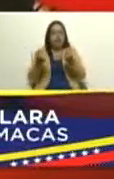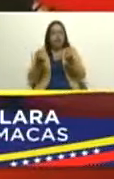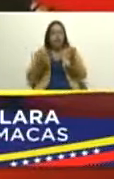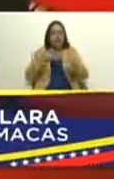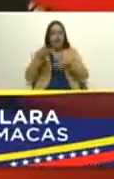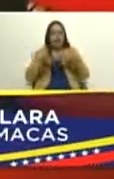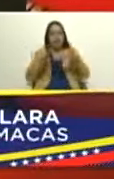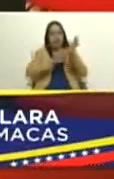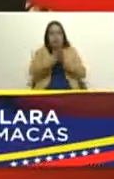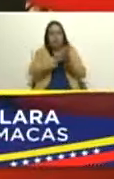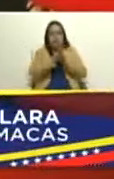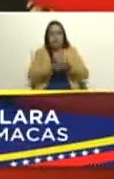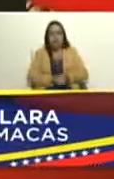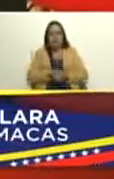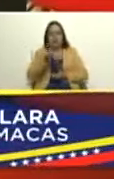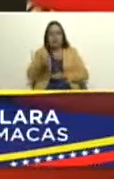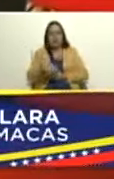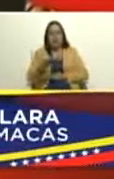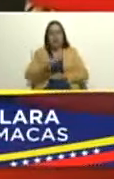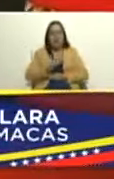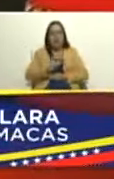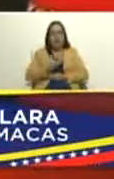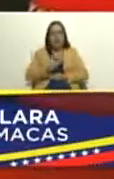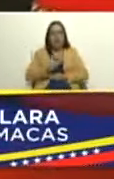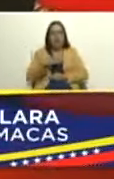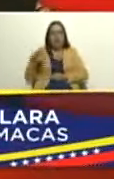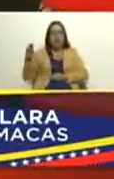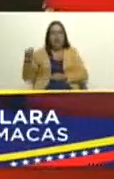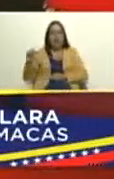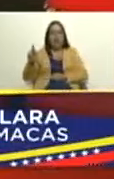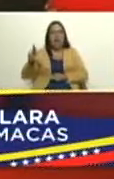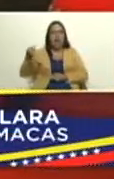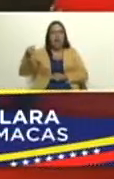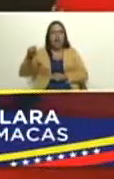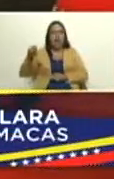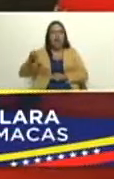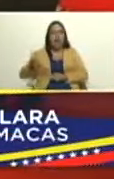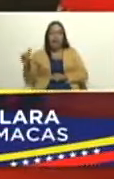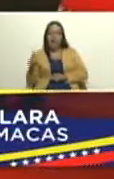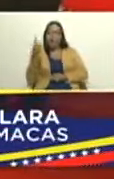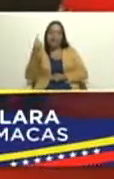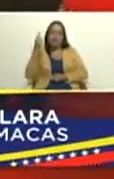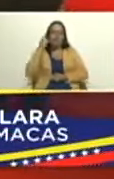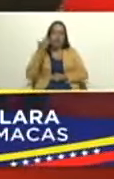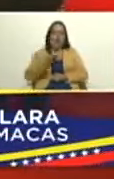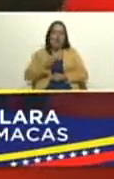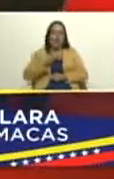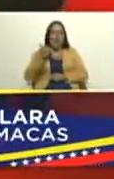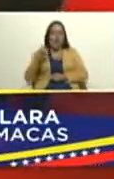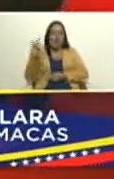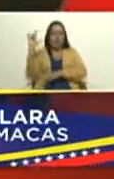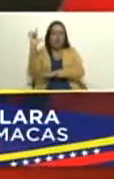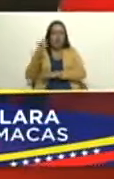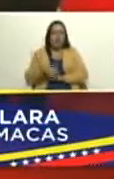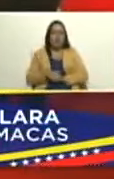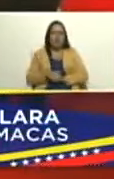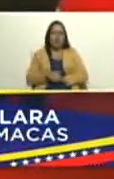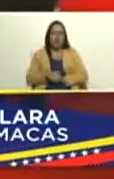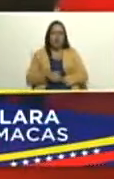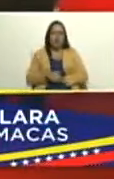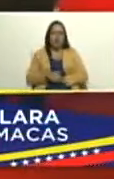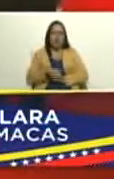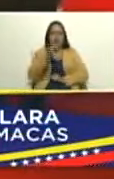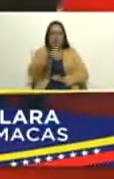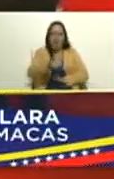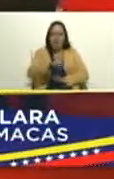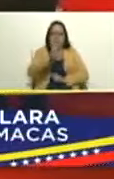Y también la alcaldesa Carmen Silva, la única alcaldesa que tenemos, la madrina del equipo, presidente. Esto enmarcado en las 5